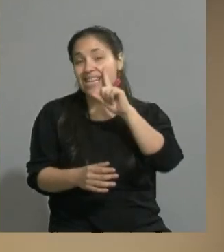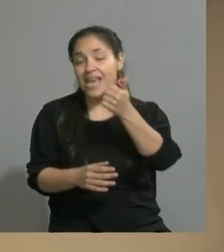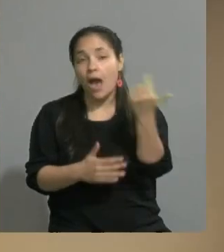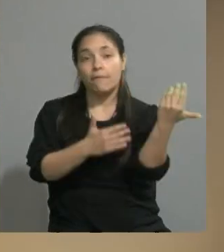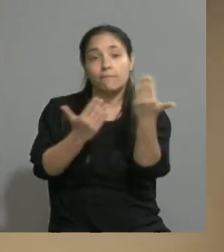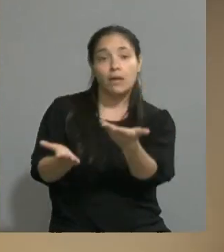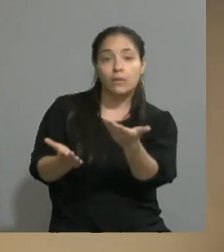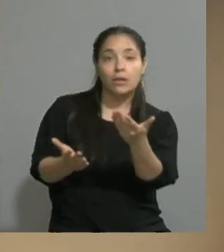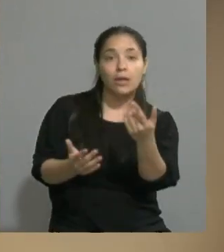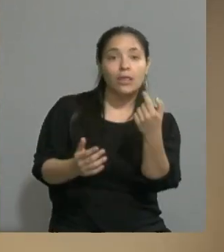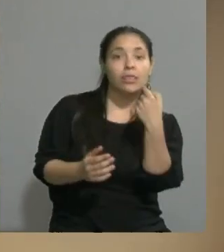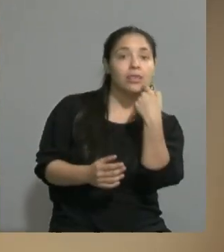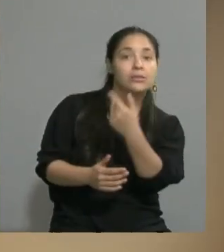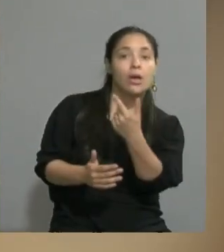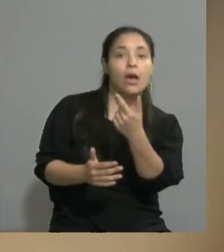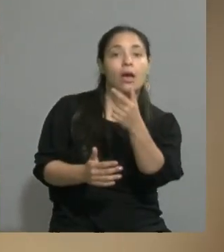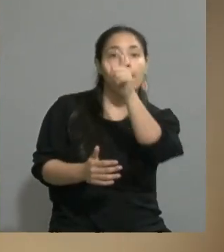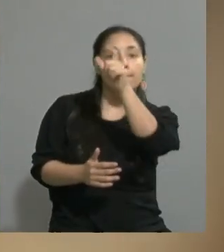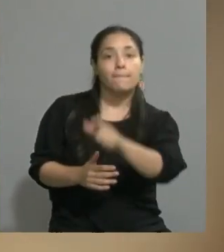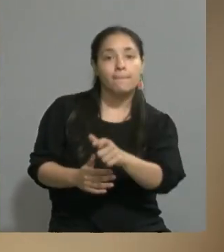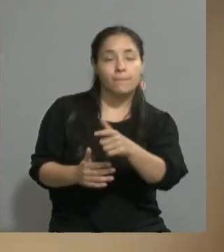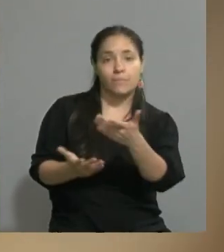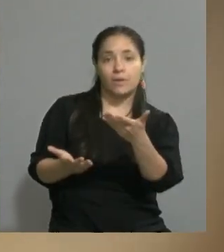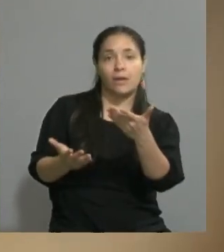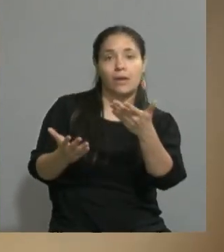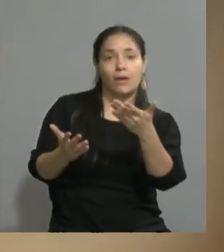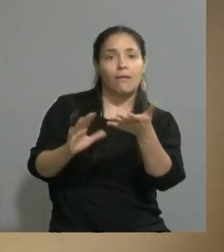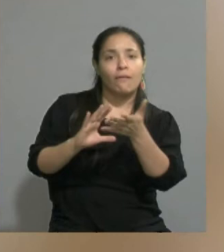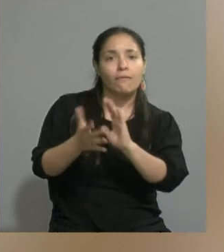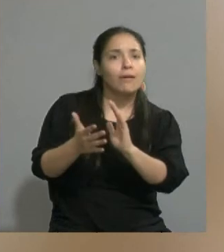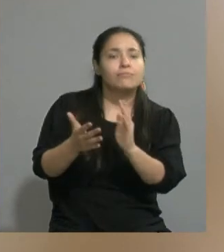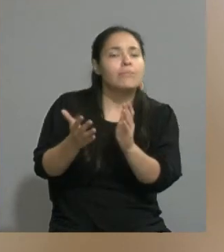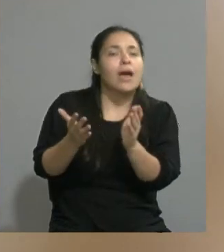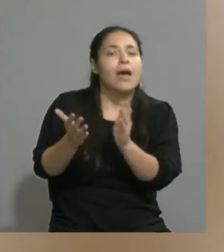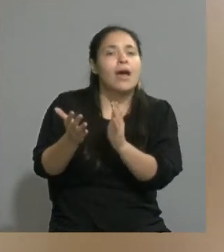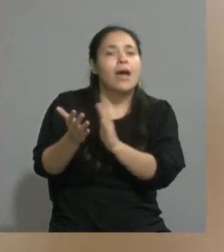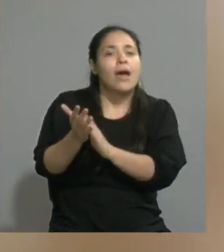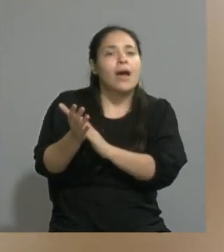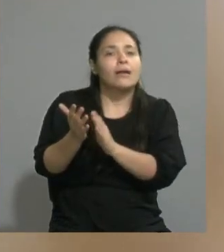dijo que le dio lugar a un habeas corpus. Es una cuestión revolucionaria.